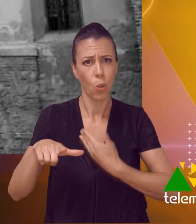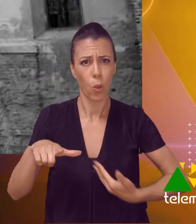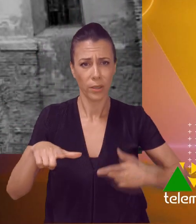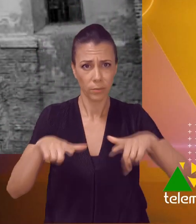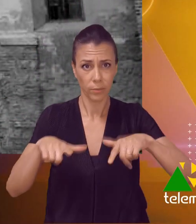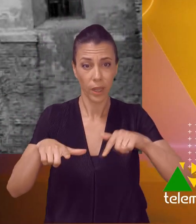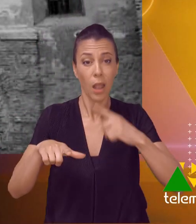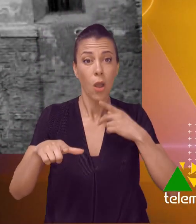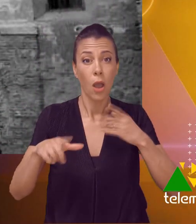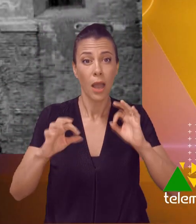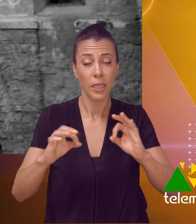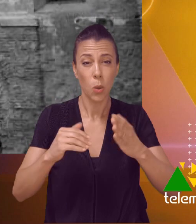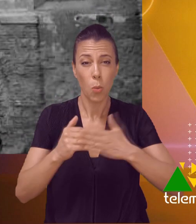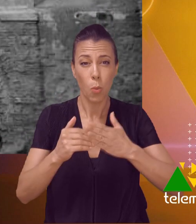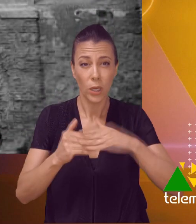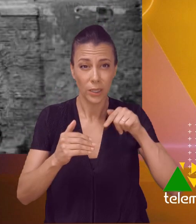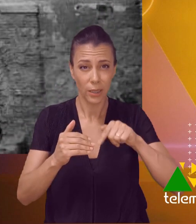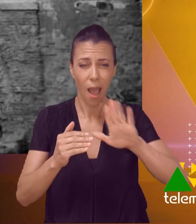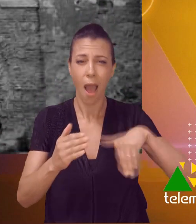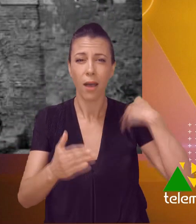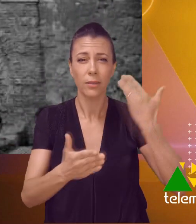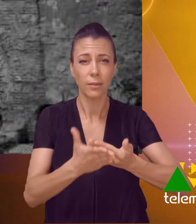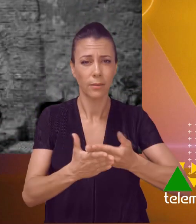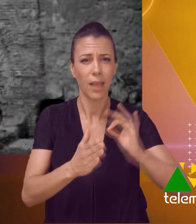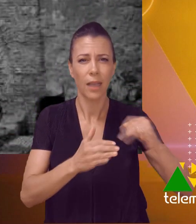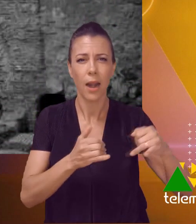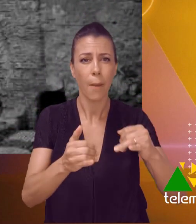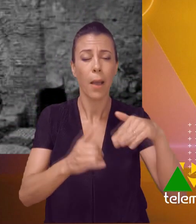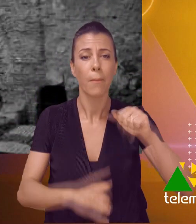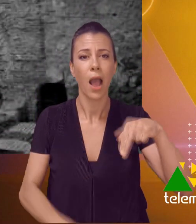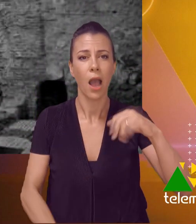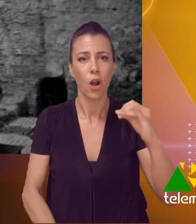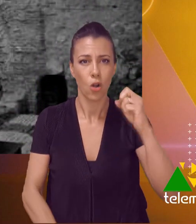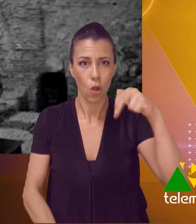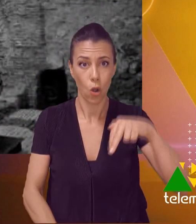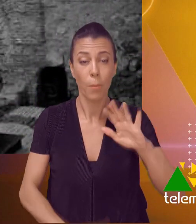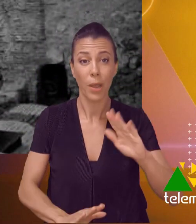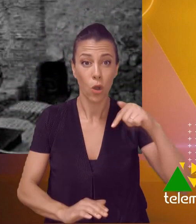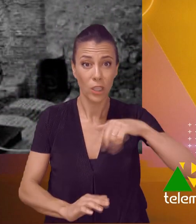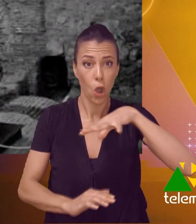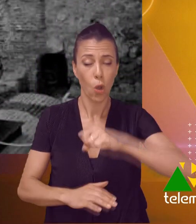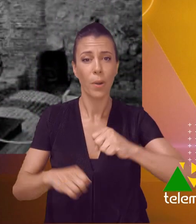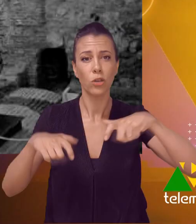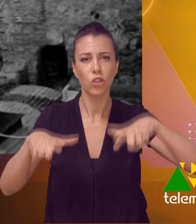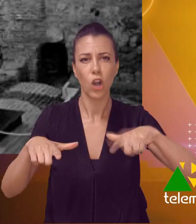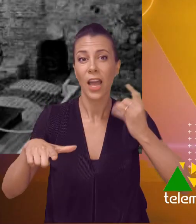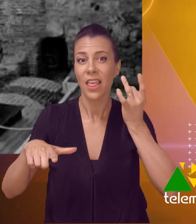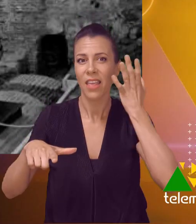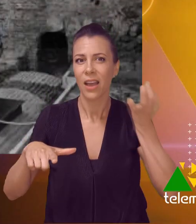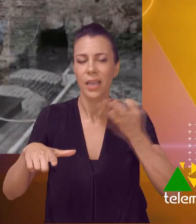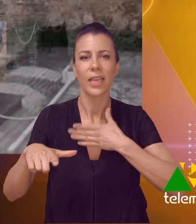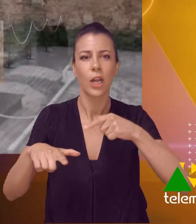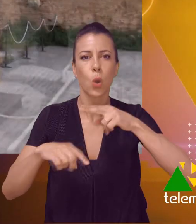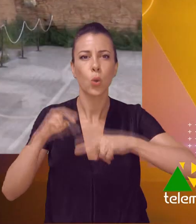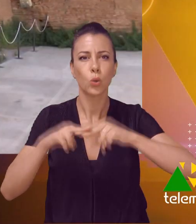desde la puerta de Poniente hasta la Rambla de Armajón, con la idea, habían comprado este solar con la idea de construir aquí el